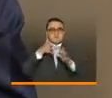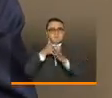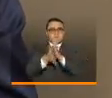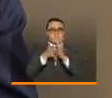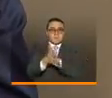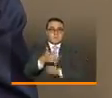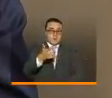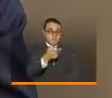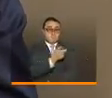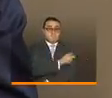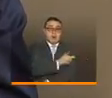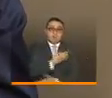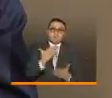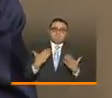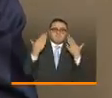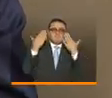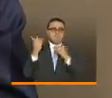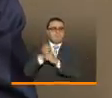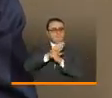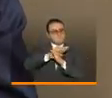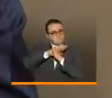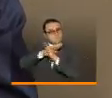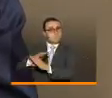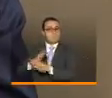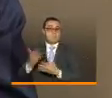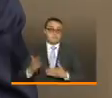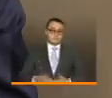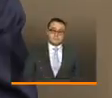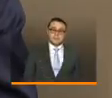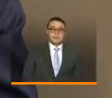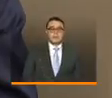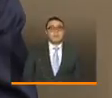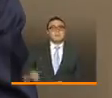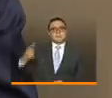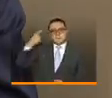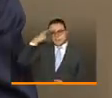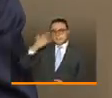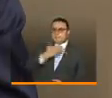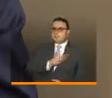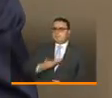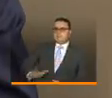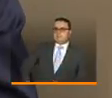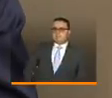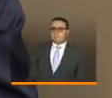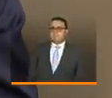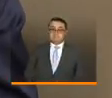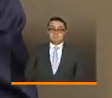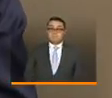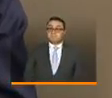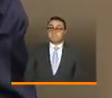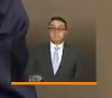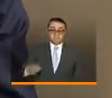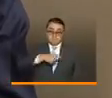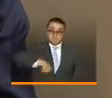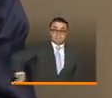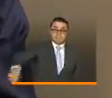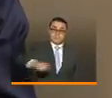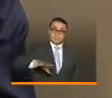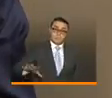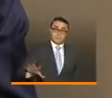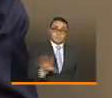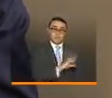el hecho de la vacuna contra el COVID-19. Pienso, señor presidente, que con ese acto que vamos a realizar todos